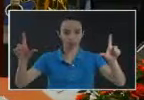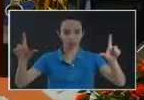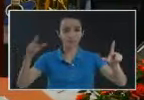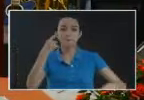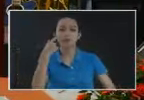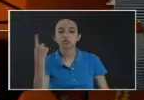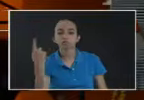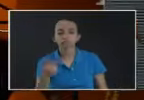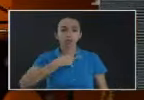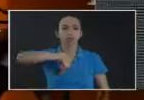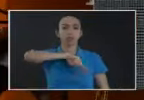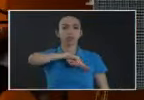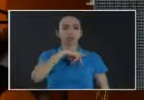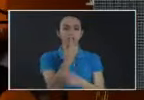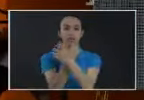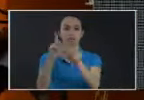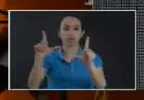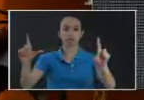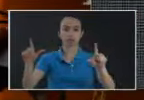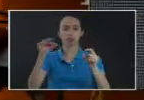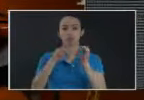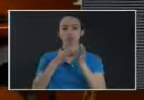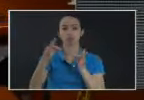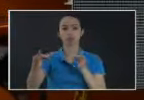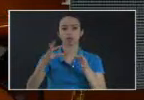nuestra liberación, pueblo de Dios.